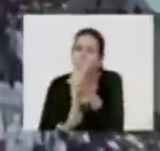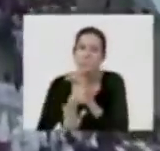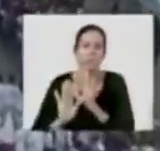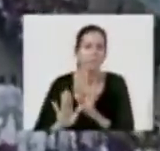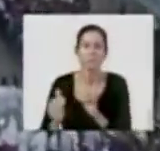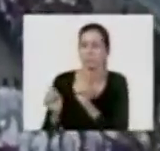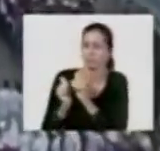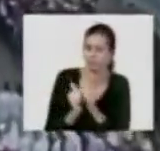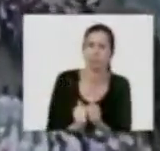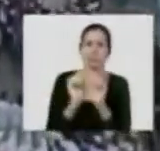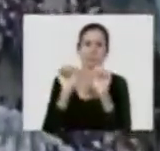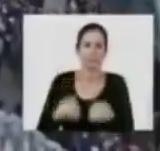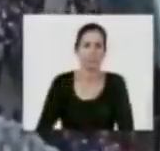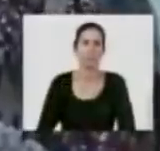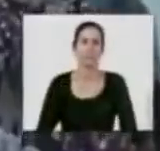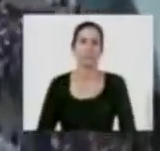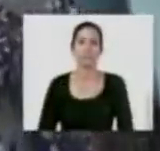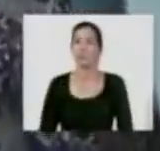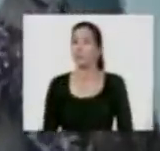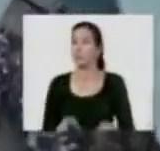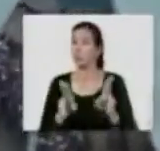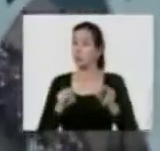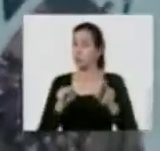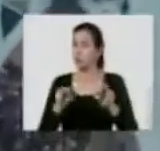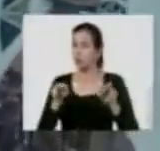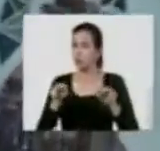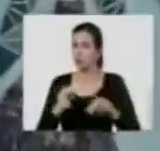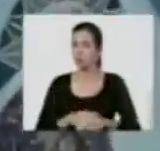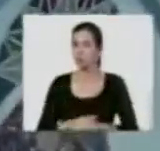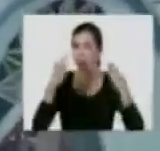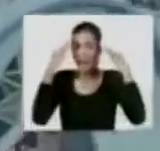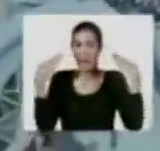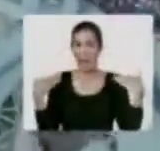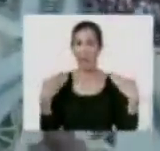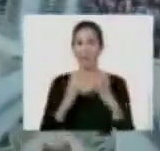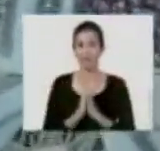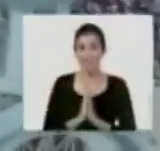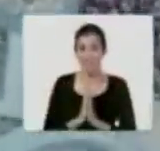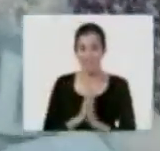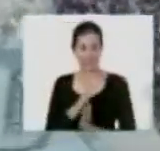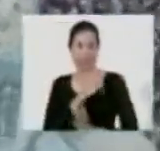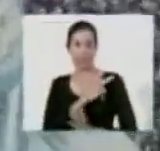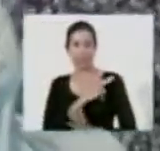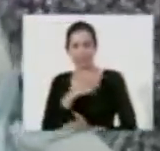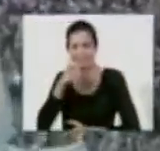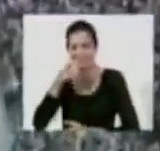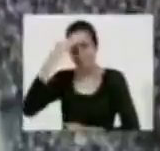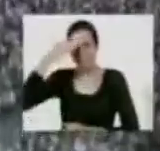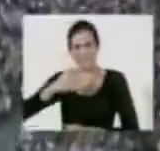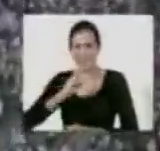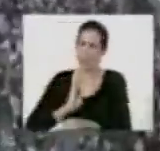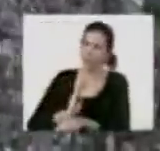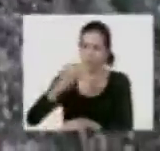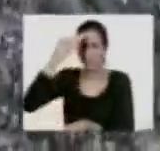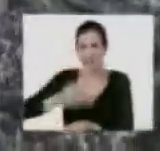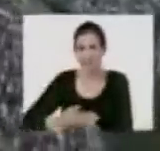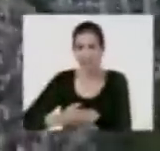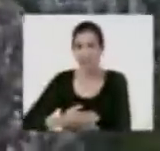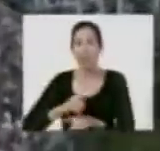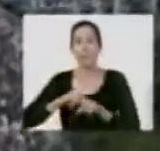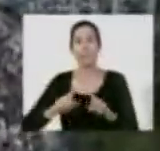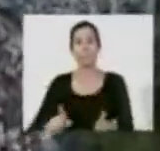acompaña, y que por nada ella es la patrona de nuestra milicia, el pueblo en armas, el pueblo